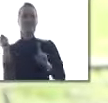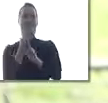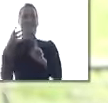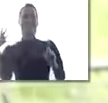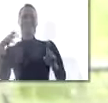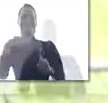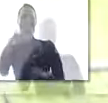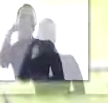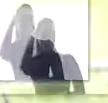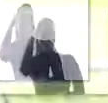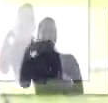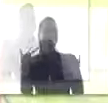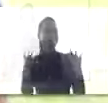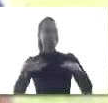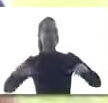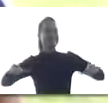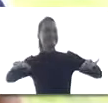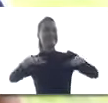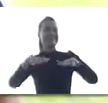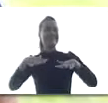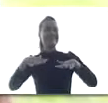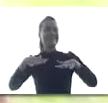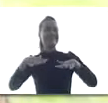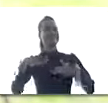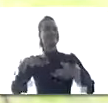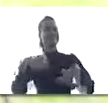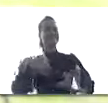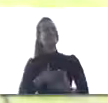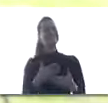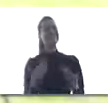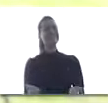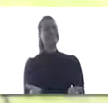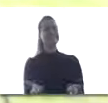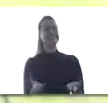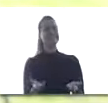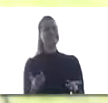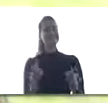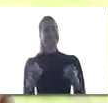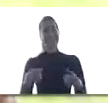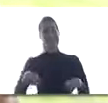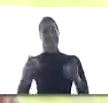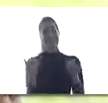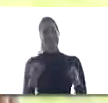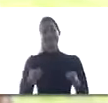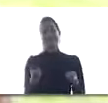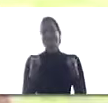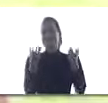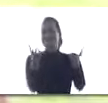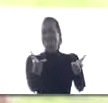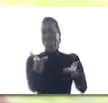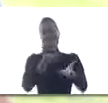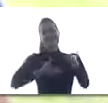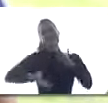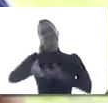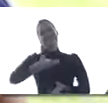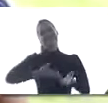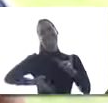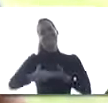tan agradable que hoy logramos compartir con ustedes.